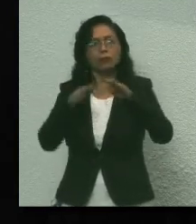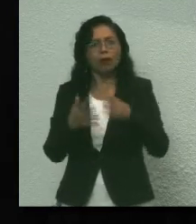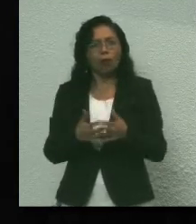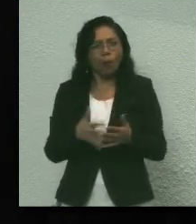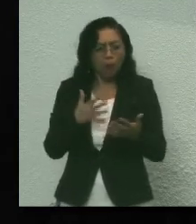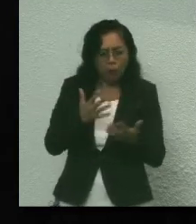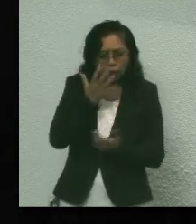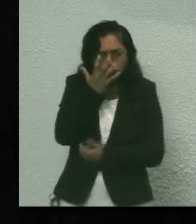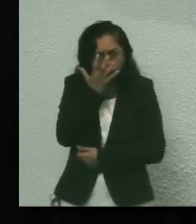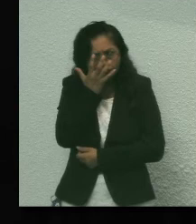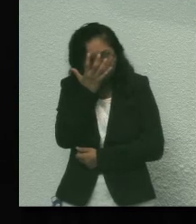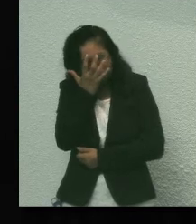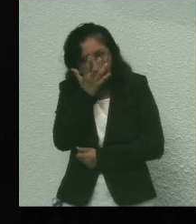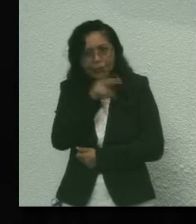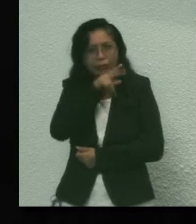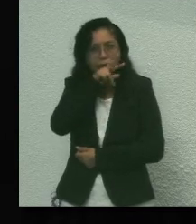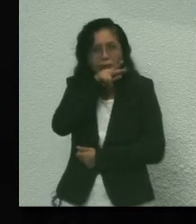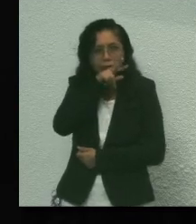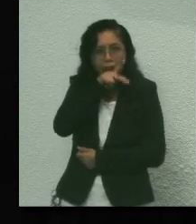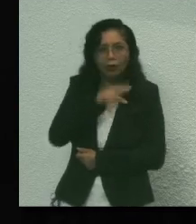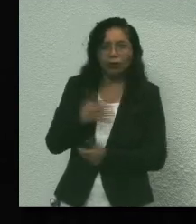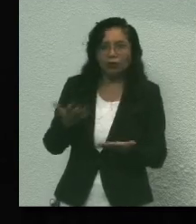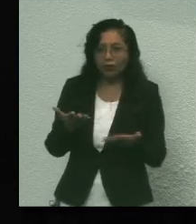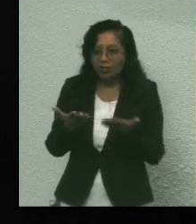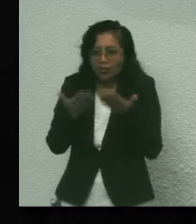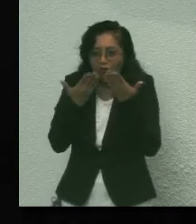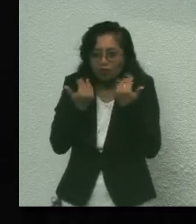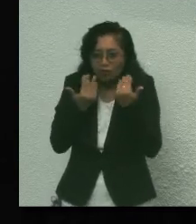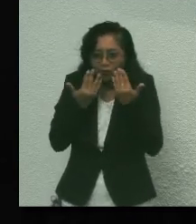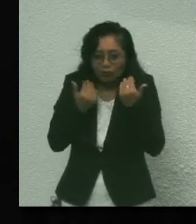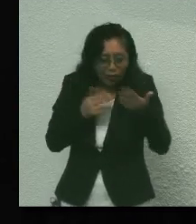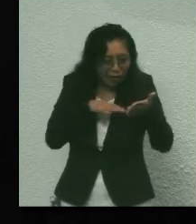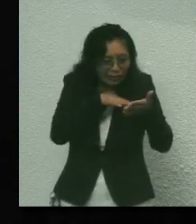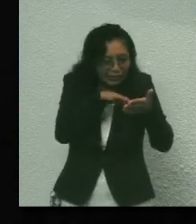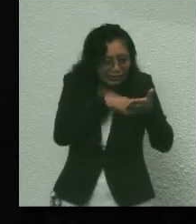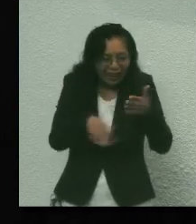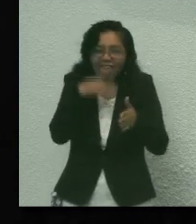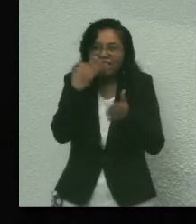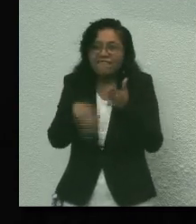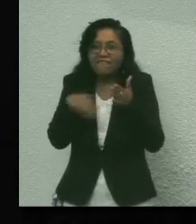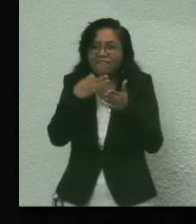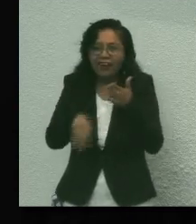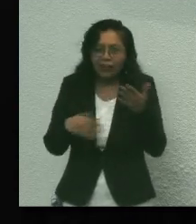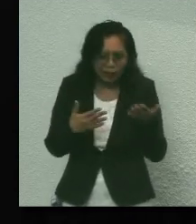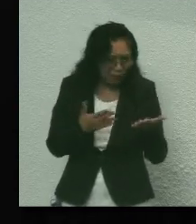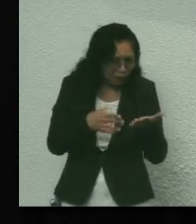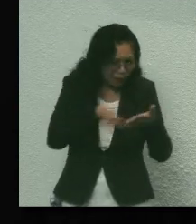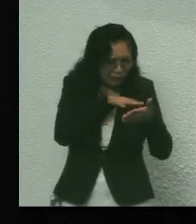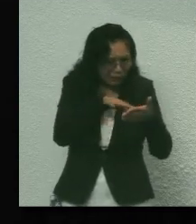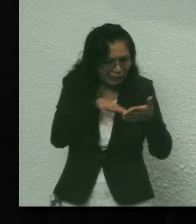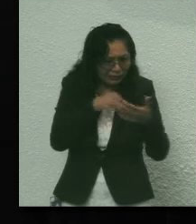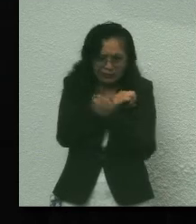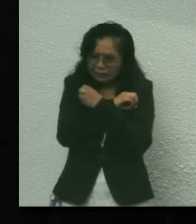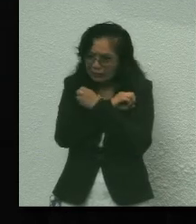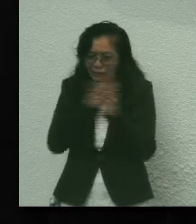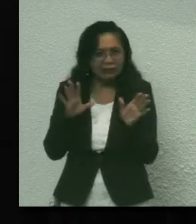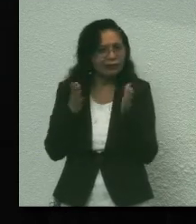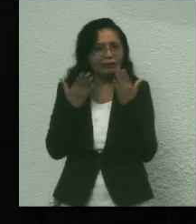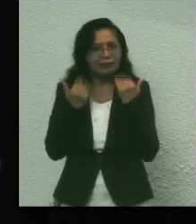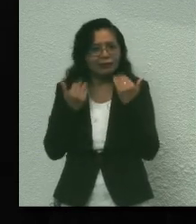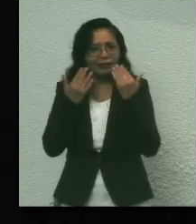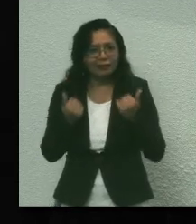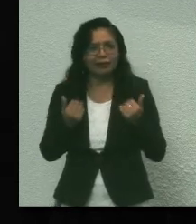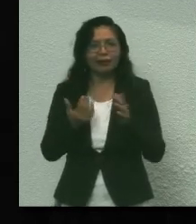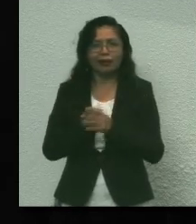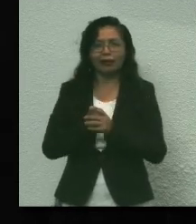seriamente preocupados por esa falta de resultados, por la falta de claridad en las acciones del gobierno, por